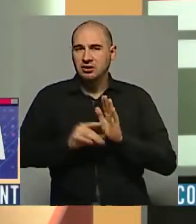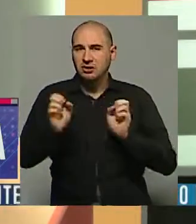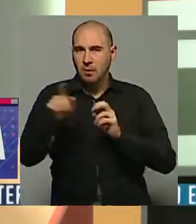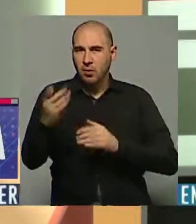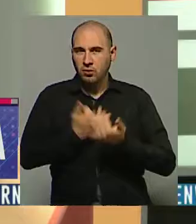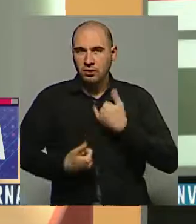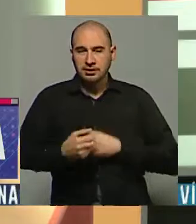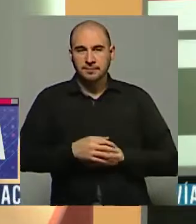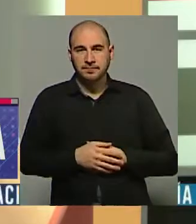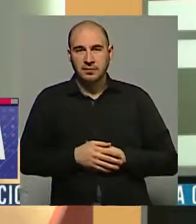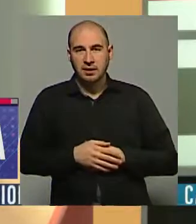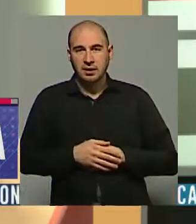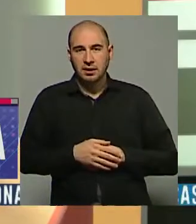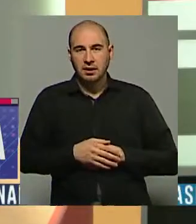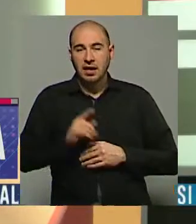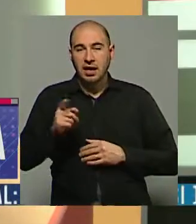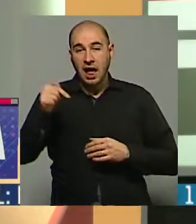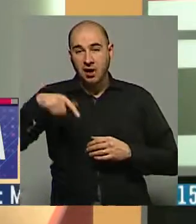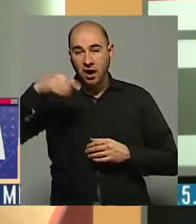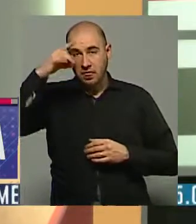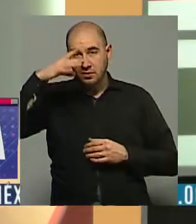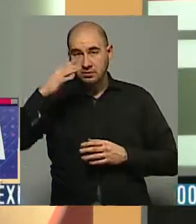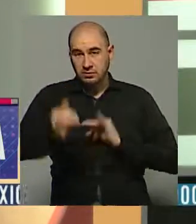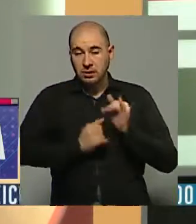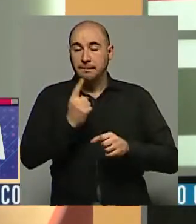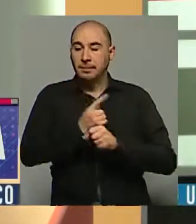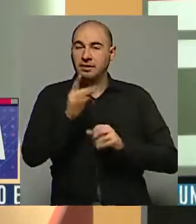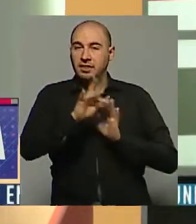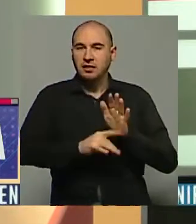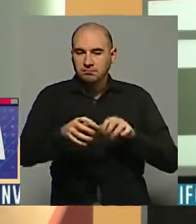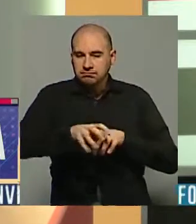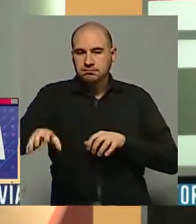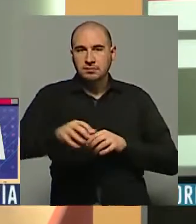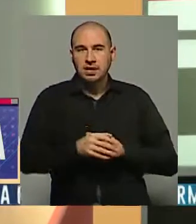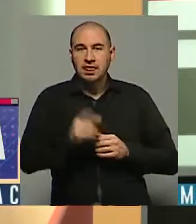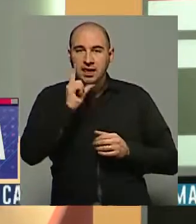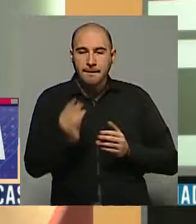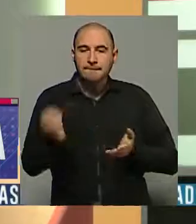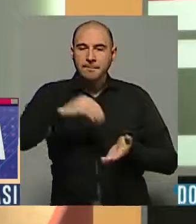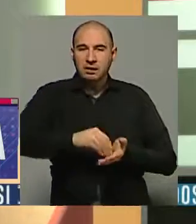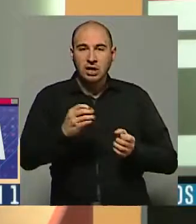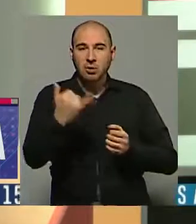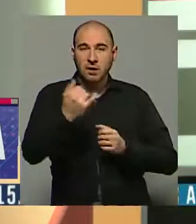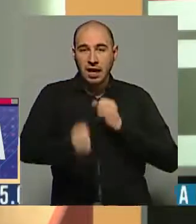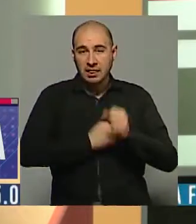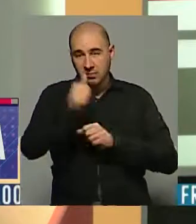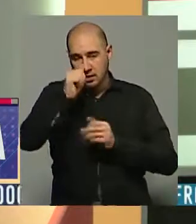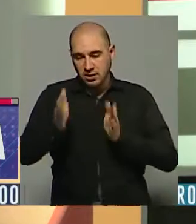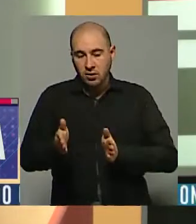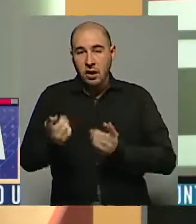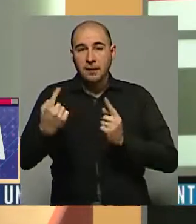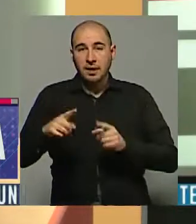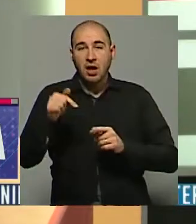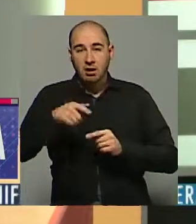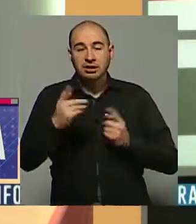que mencionaba José de la Hora 12 es que primero el dato de la extensión de los días, porque era de jueves a domingo, pero además